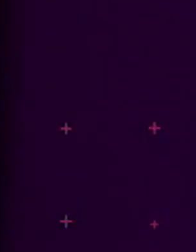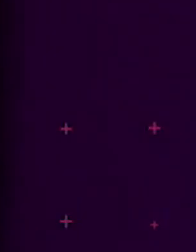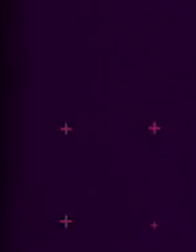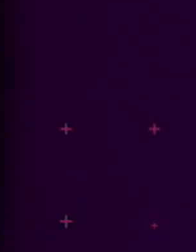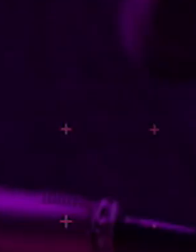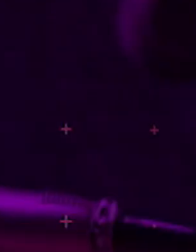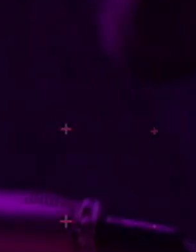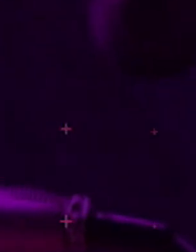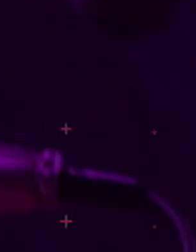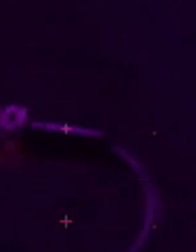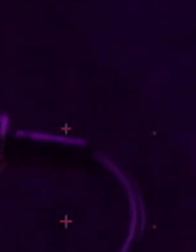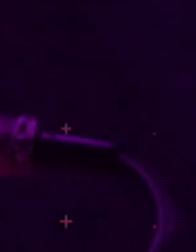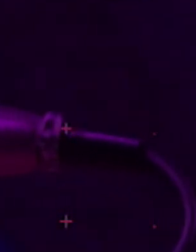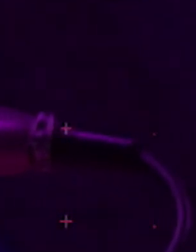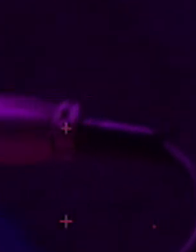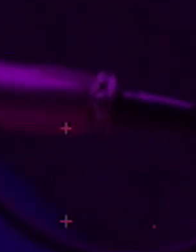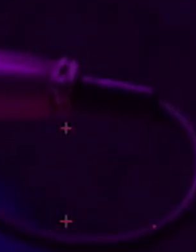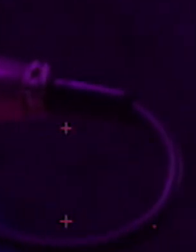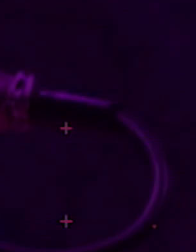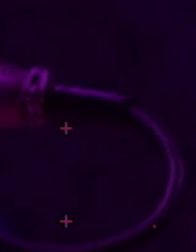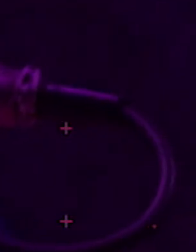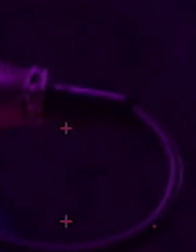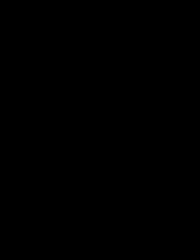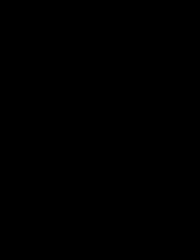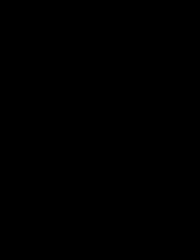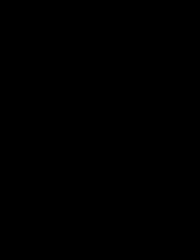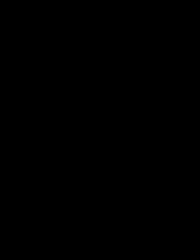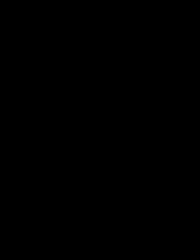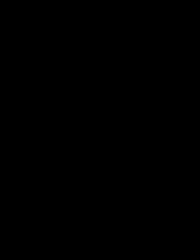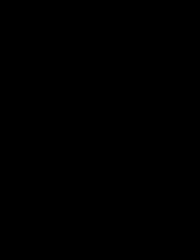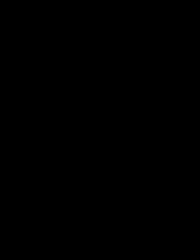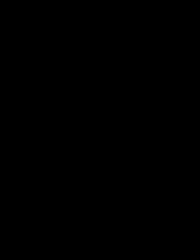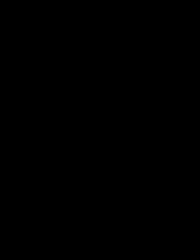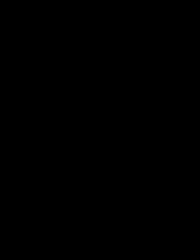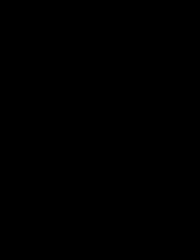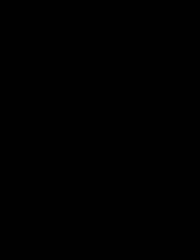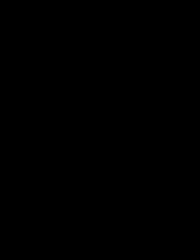en 13, Costa Rica Televisión.